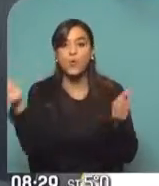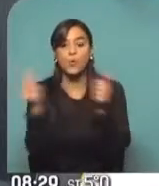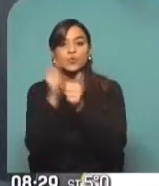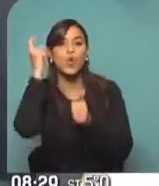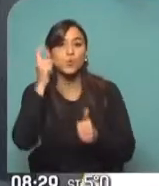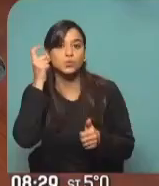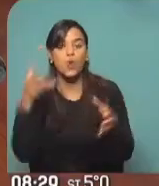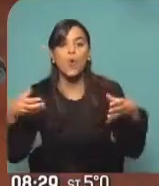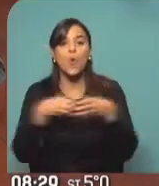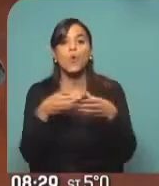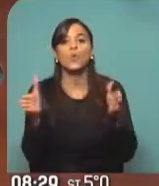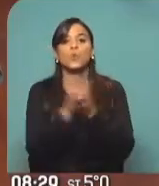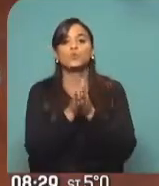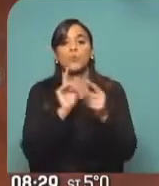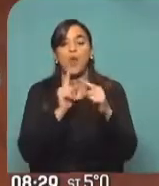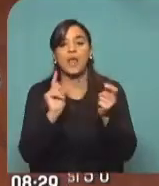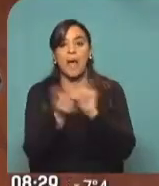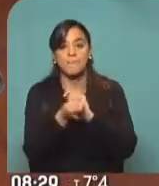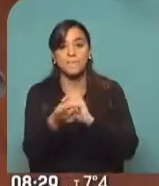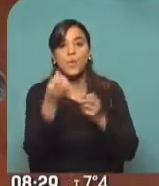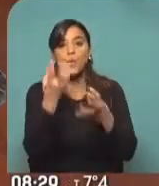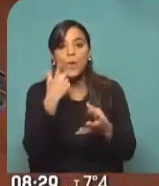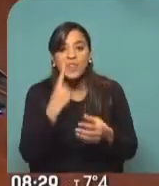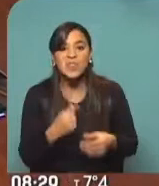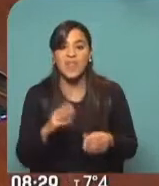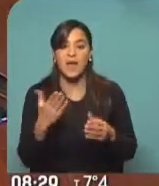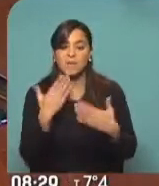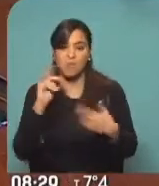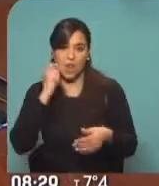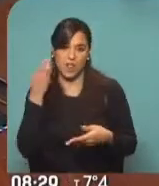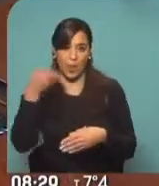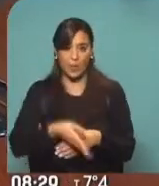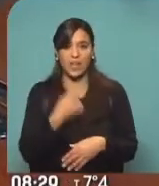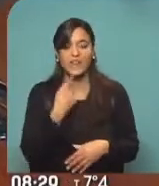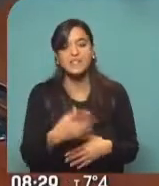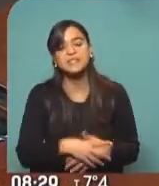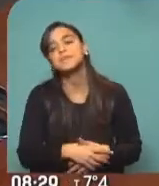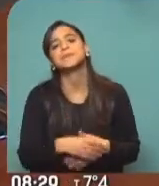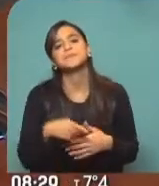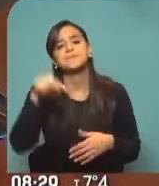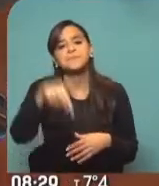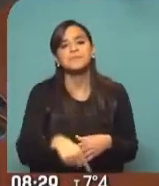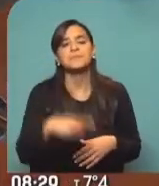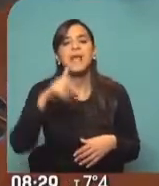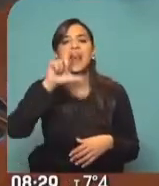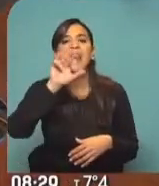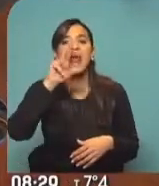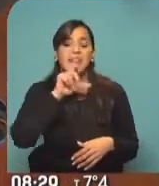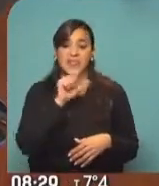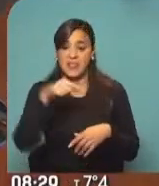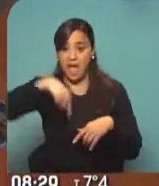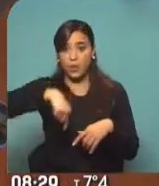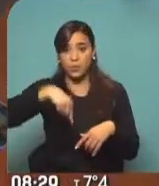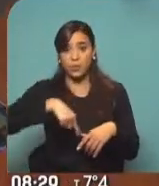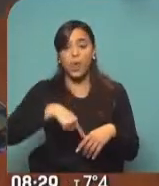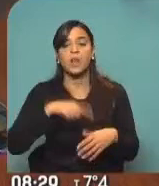lousteau de juntos para él también buenos días gracias por acompañarnos buenos días un placer venir viniendo de la gestión actual de horacio rodríguez larreta en